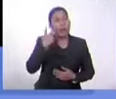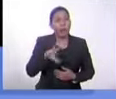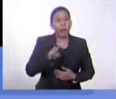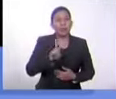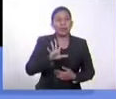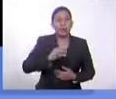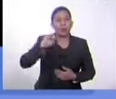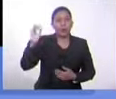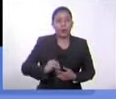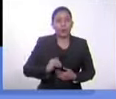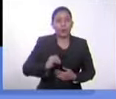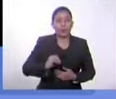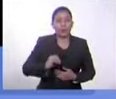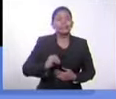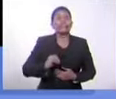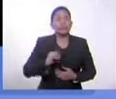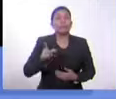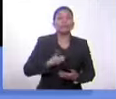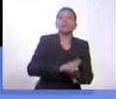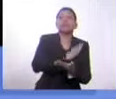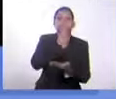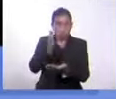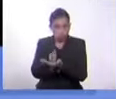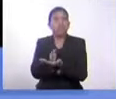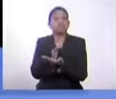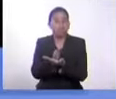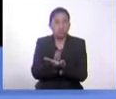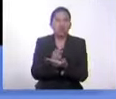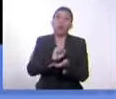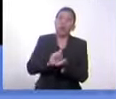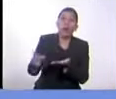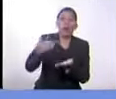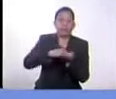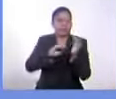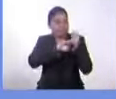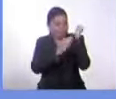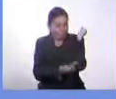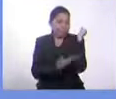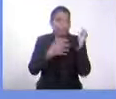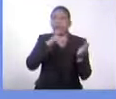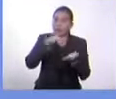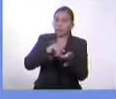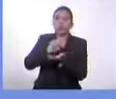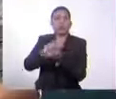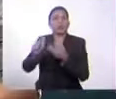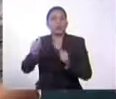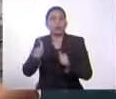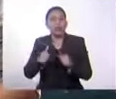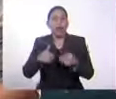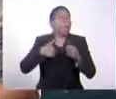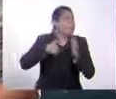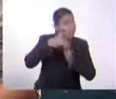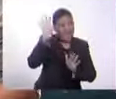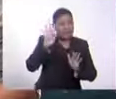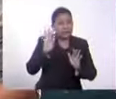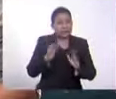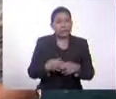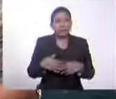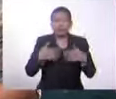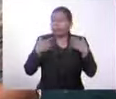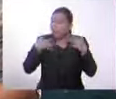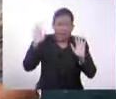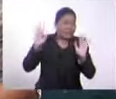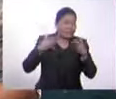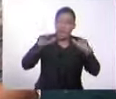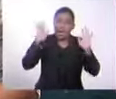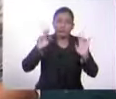escuela. Imagínate tú, y la otra tercera parte. Es bien baja esa cifra. Y de ahí se da la deserción escolar y obviamente esto desencadena otros problemas